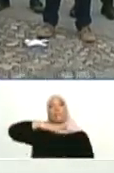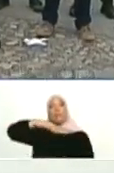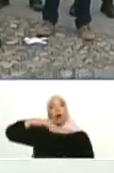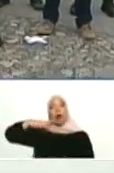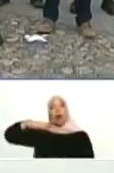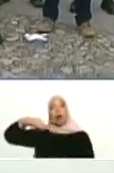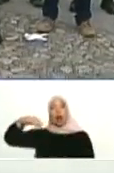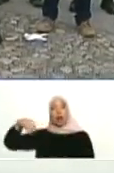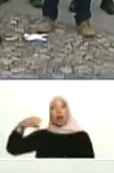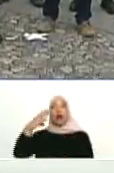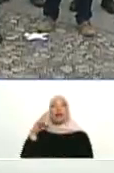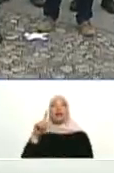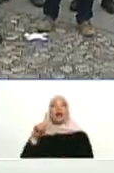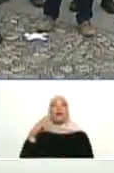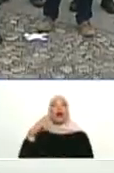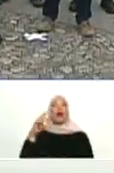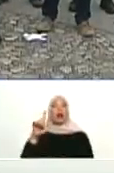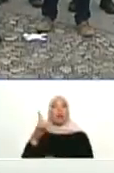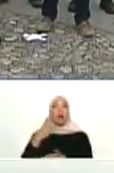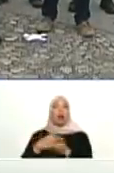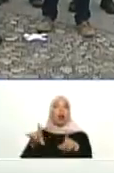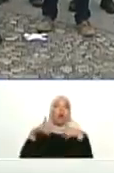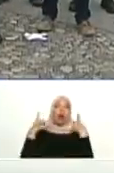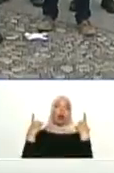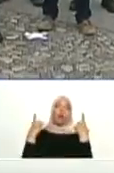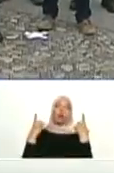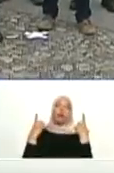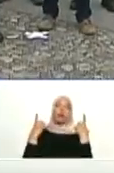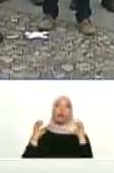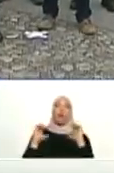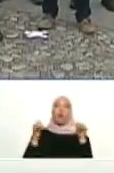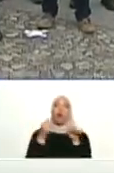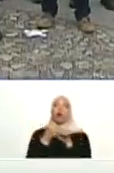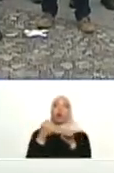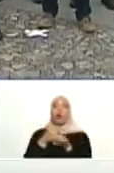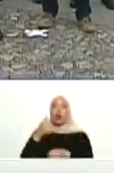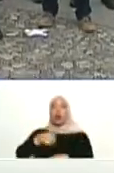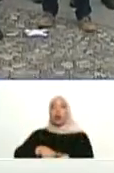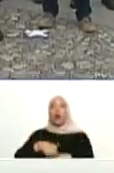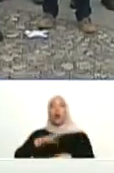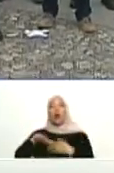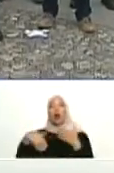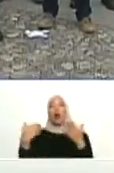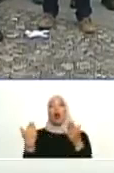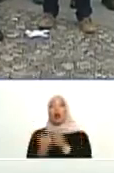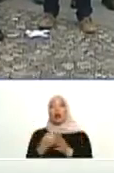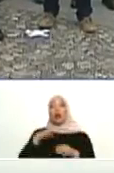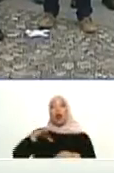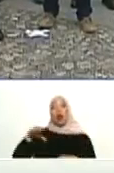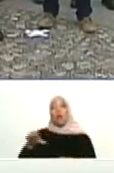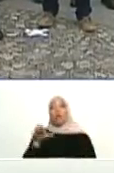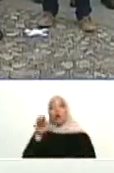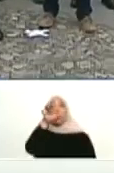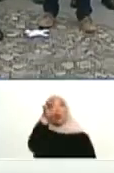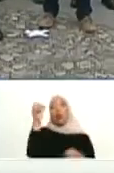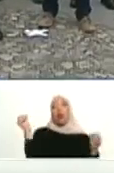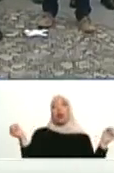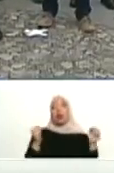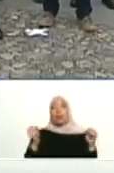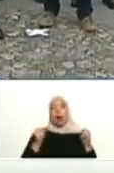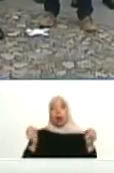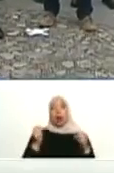¿Ah? Aquí empieza todo, Freddy. Desde este mar hasta las montañas andinas. Hermosas montañas